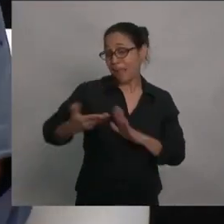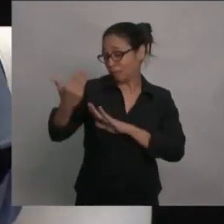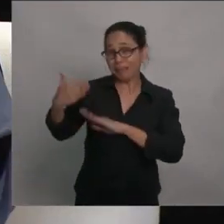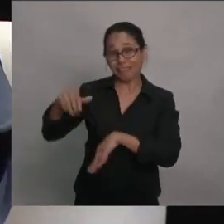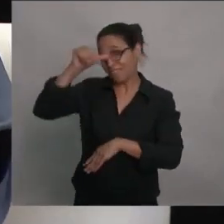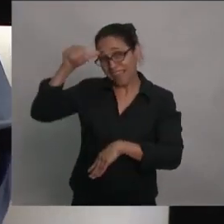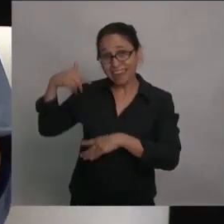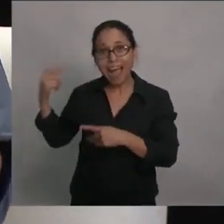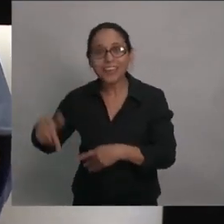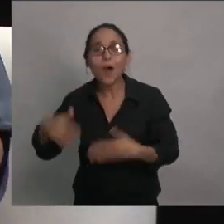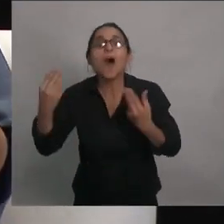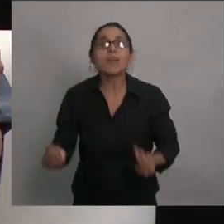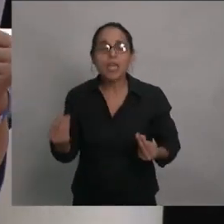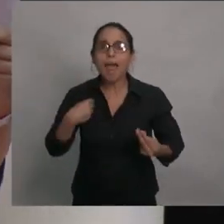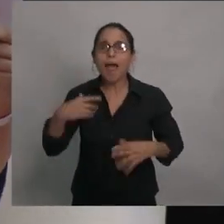lucha que